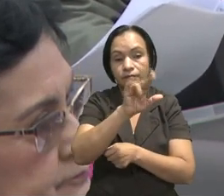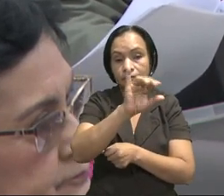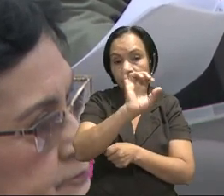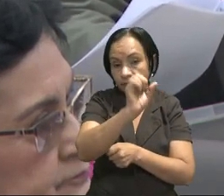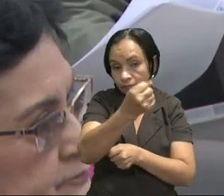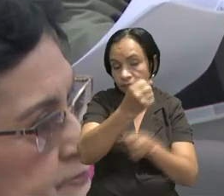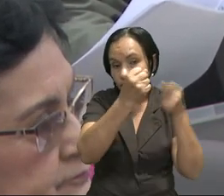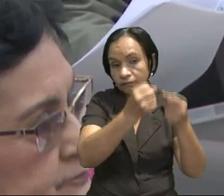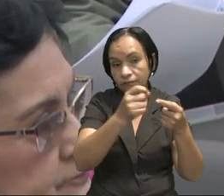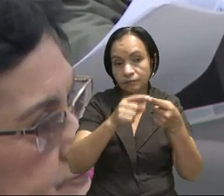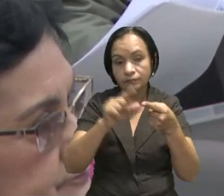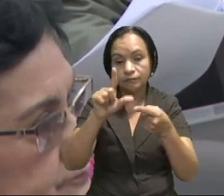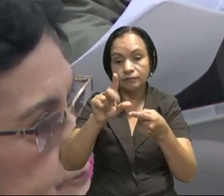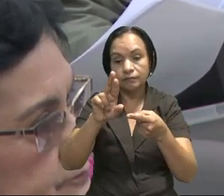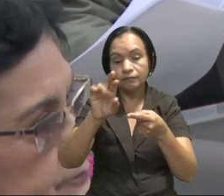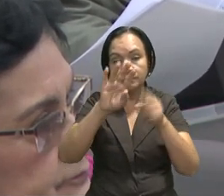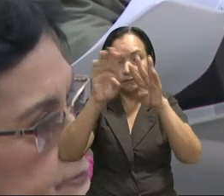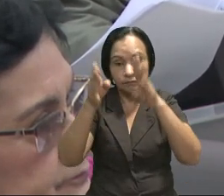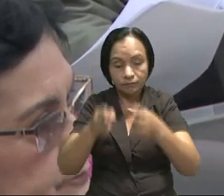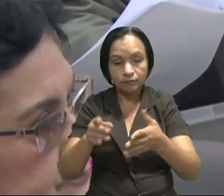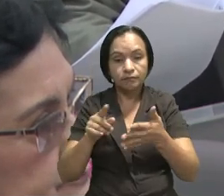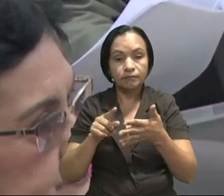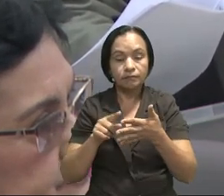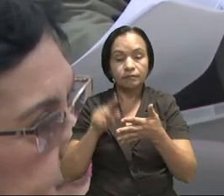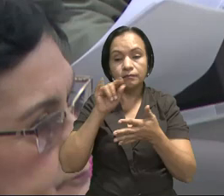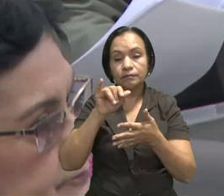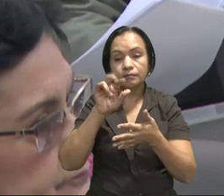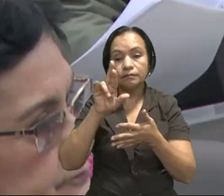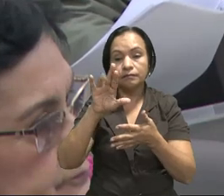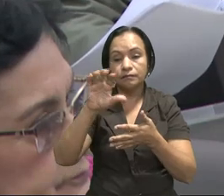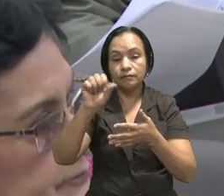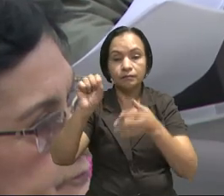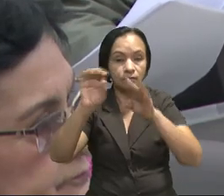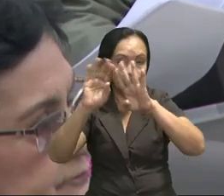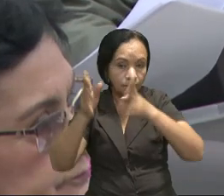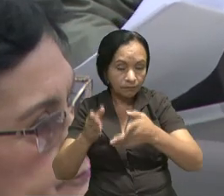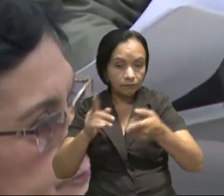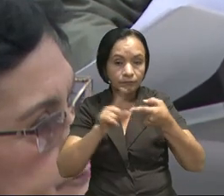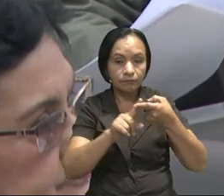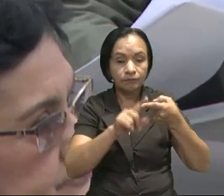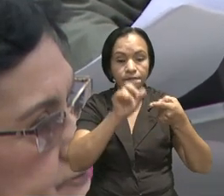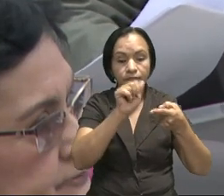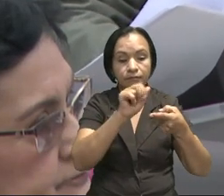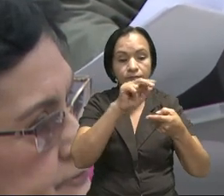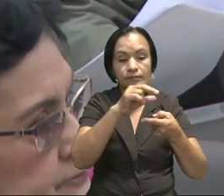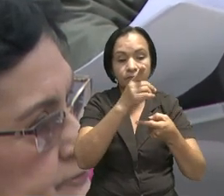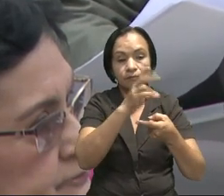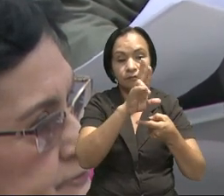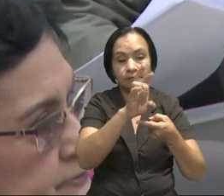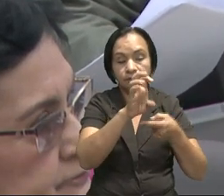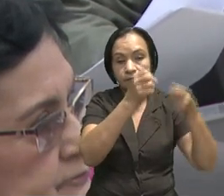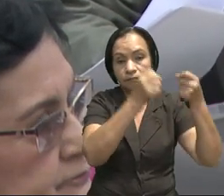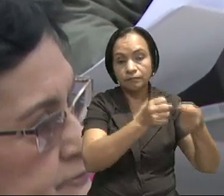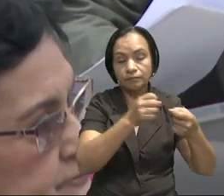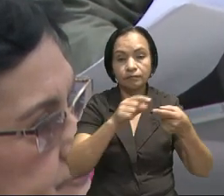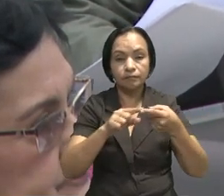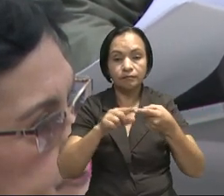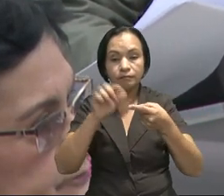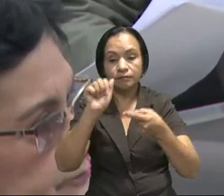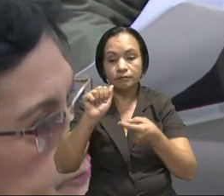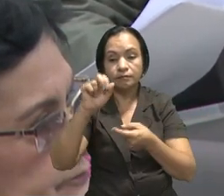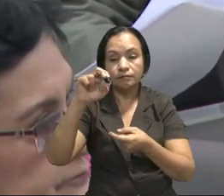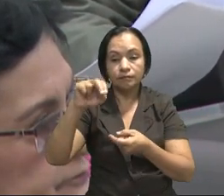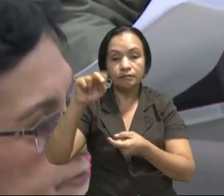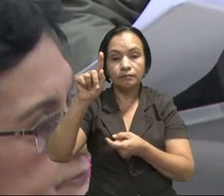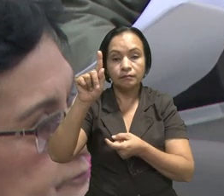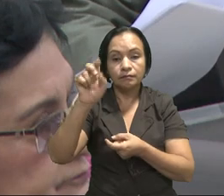Velázquez Manzanares, Luz Esther García Talavera, Iris Marina Montenegro Blandón, Andrés Esteban Zamora Peralta, Antenor